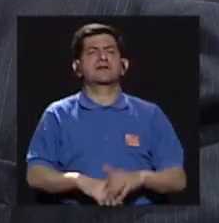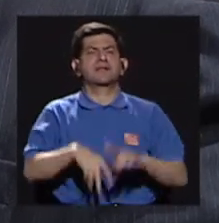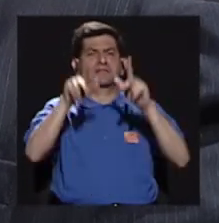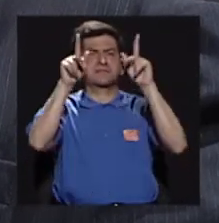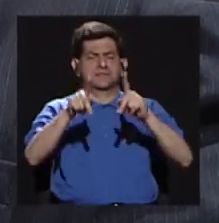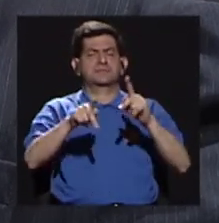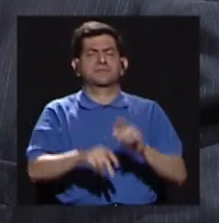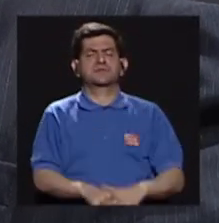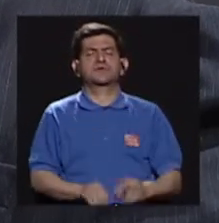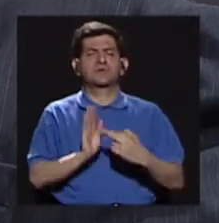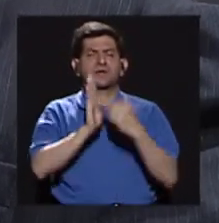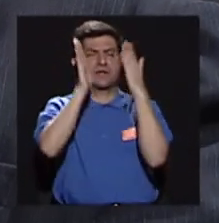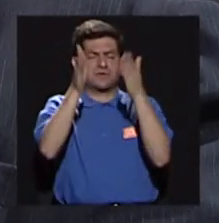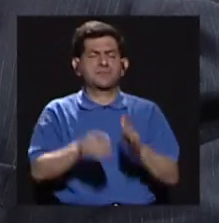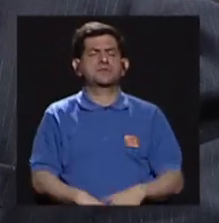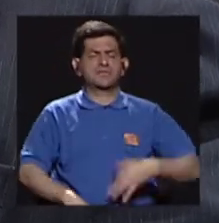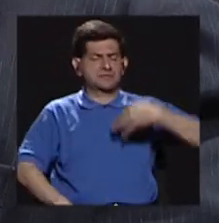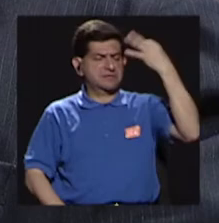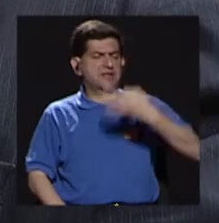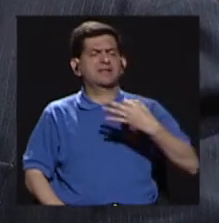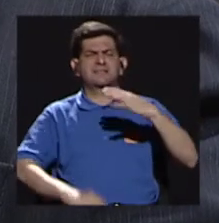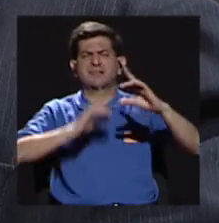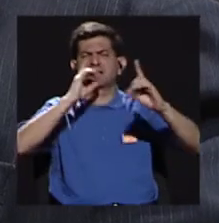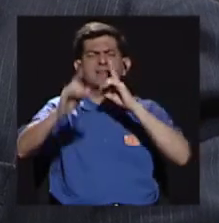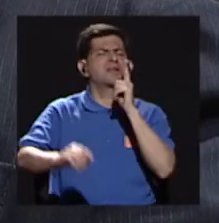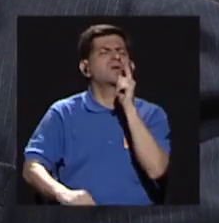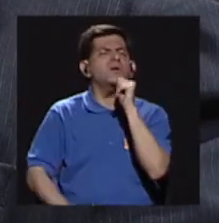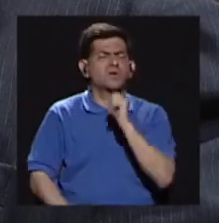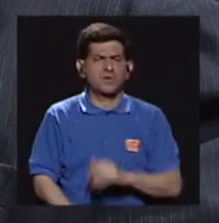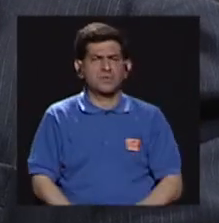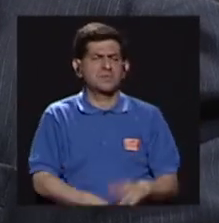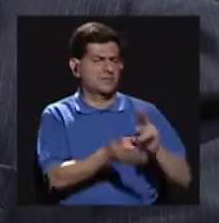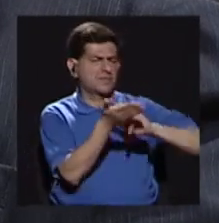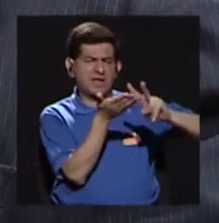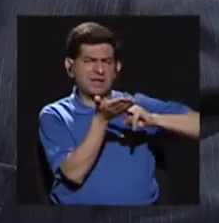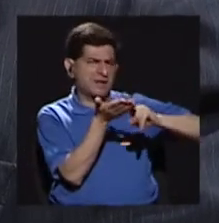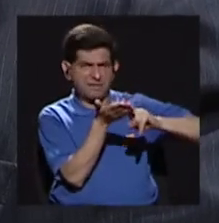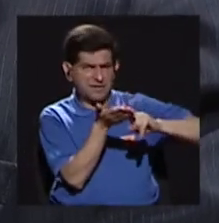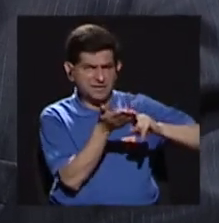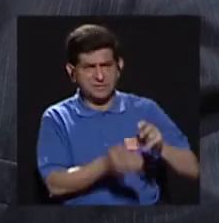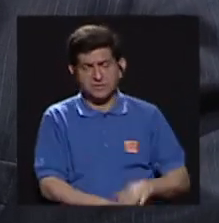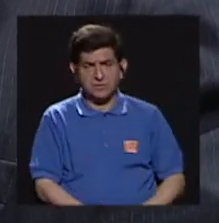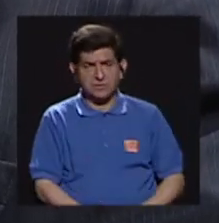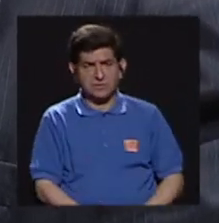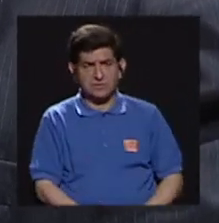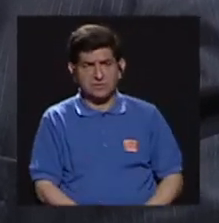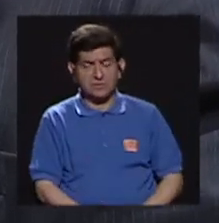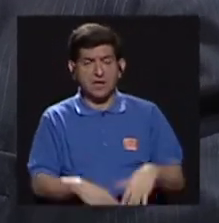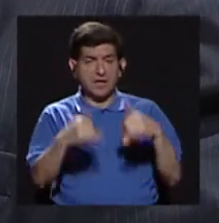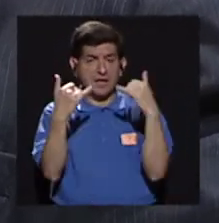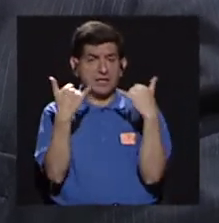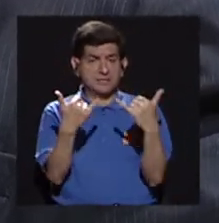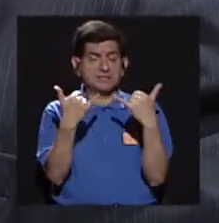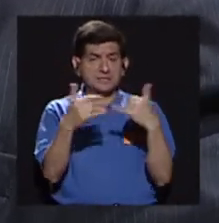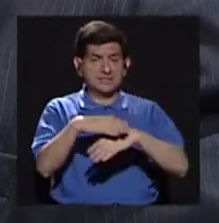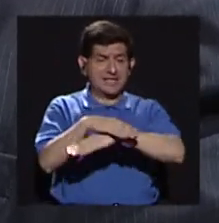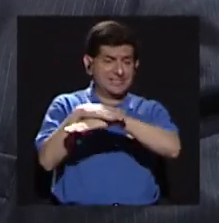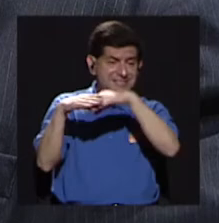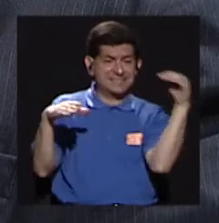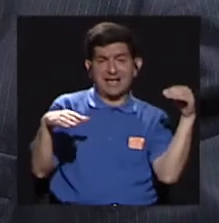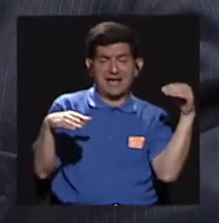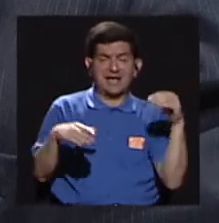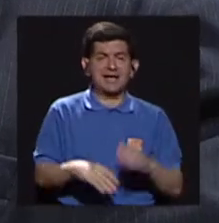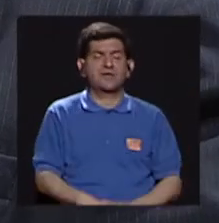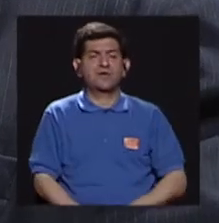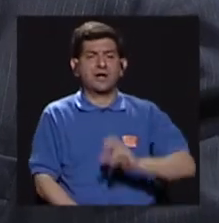odios con quien se dialoga en el partido de liberación nacional acaban de sacar fuera del ring a